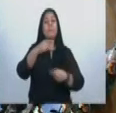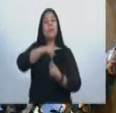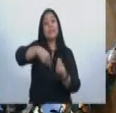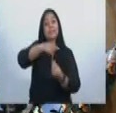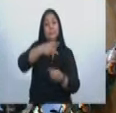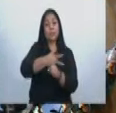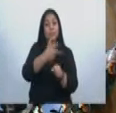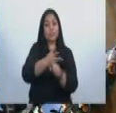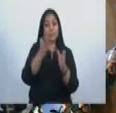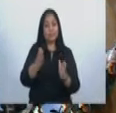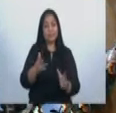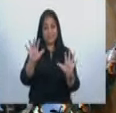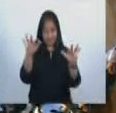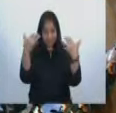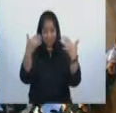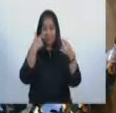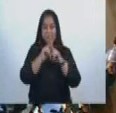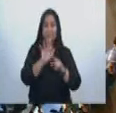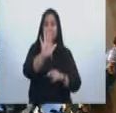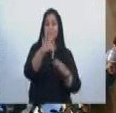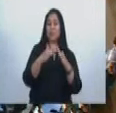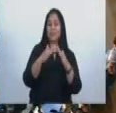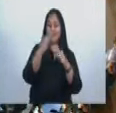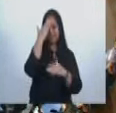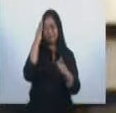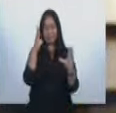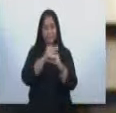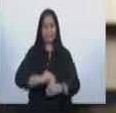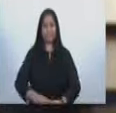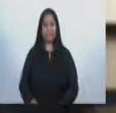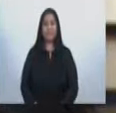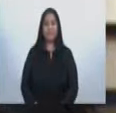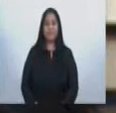guatemaltecas que nos sintonizaron desde sus hogares buenas